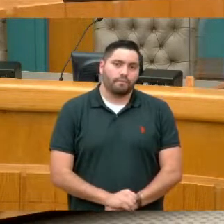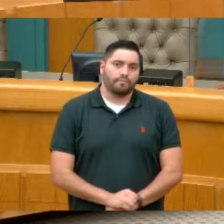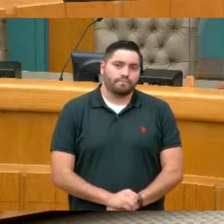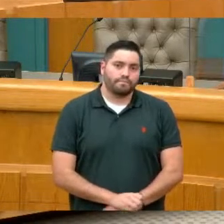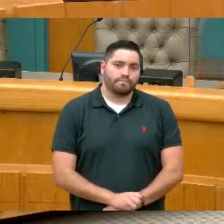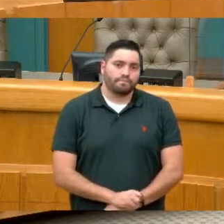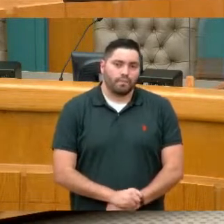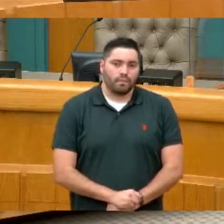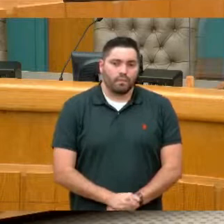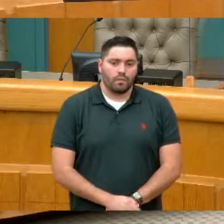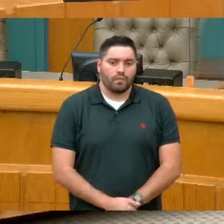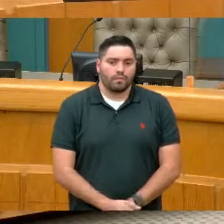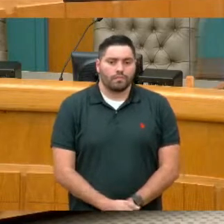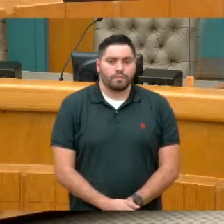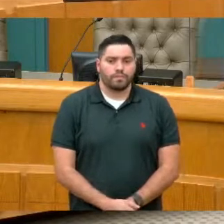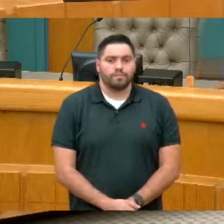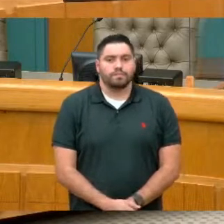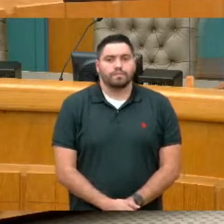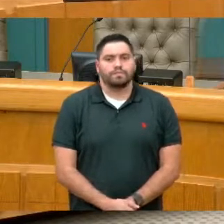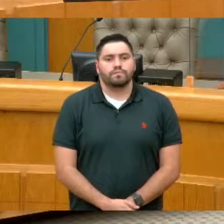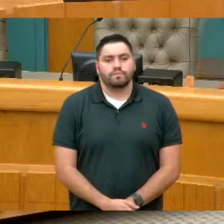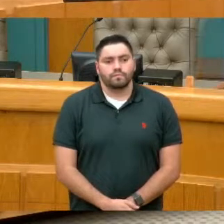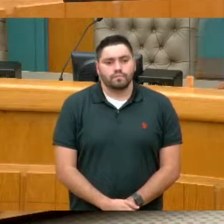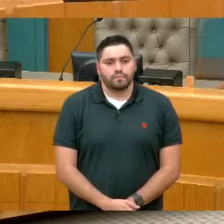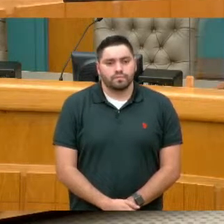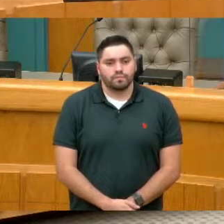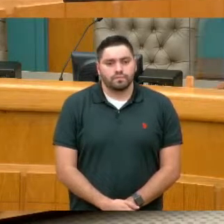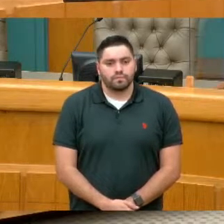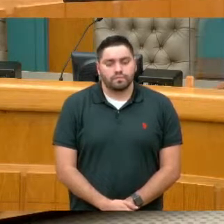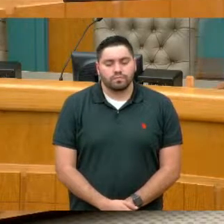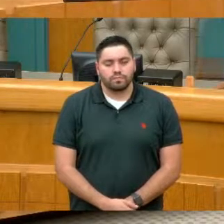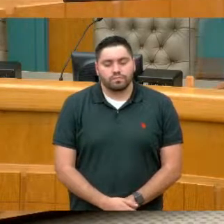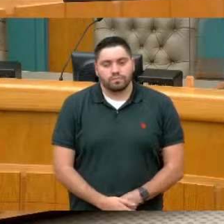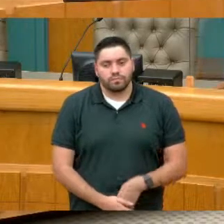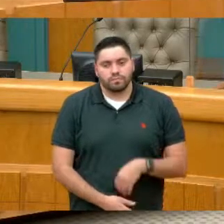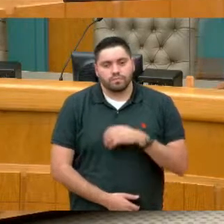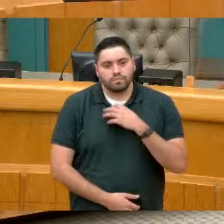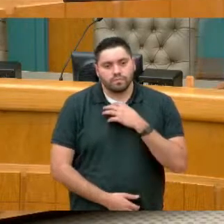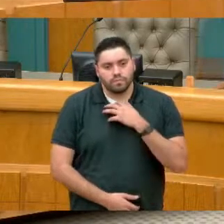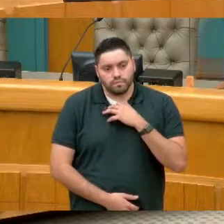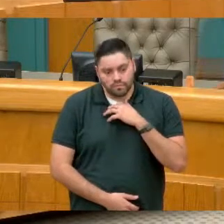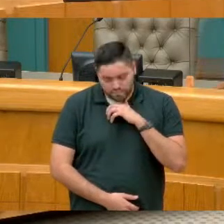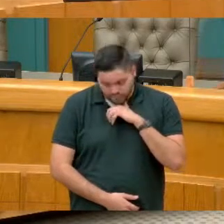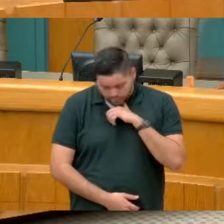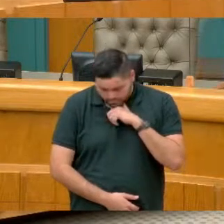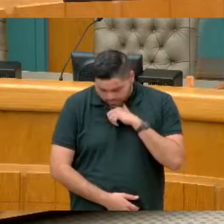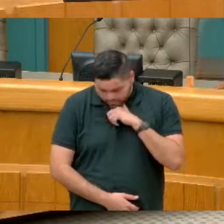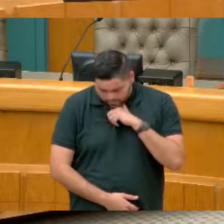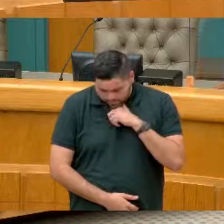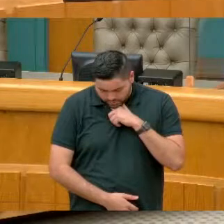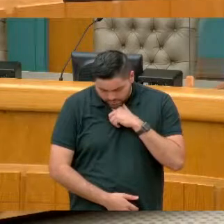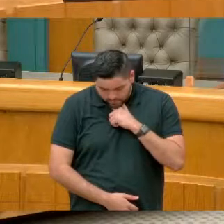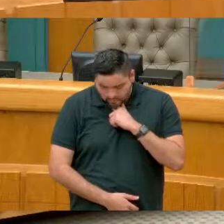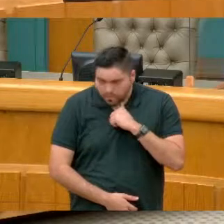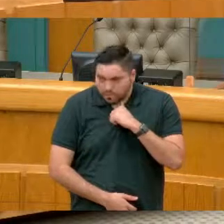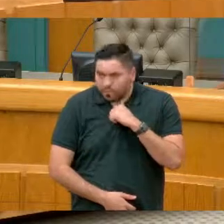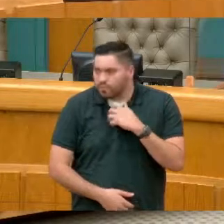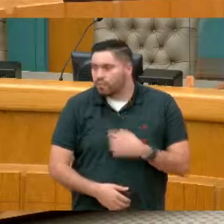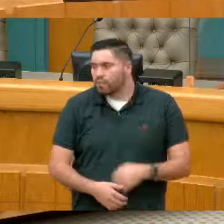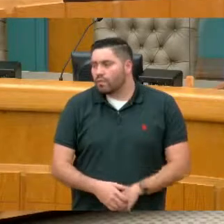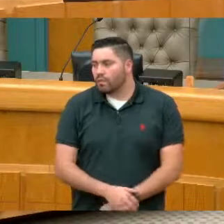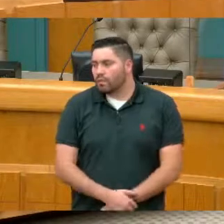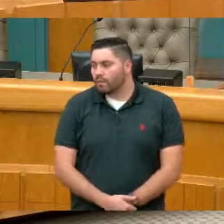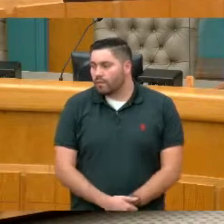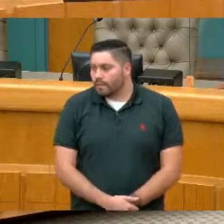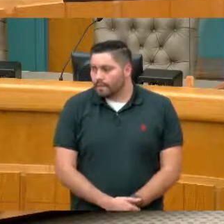El día de hoy nos va a acompañar la directora del Distrito de Salud, la juez del condado y la secretaria del condado para hablar sobre las medidas de seguridad que se llevan a cabo al momento